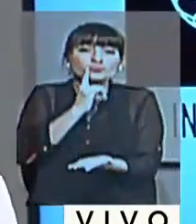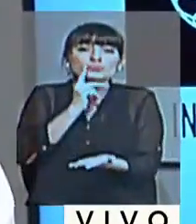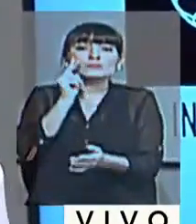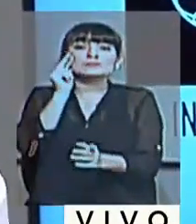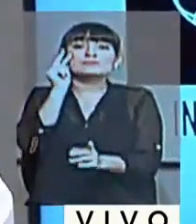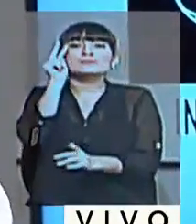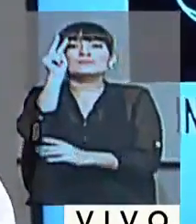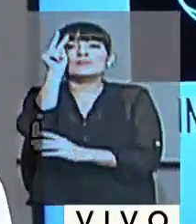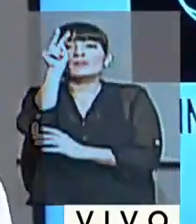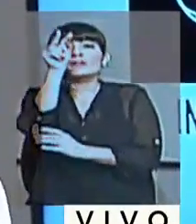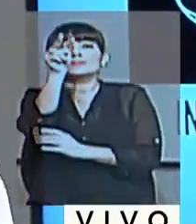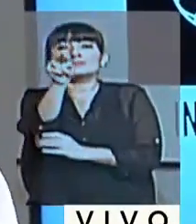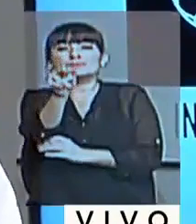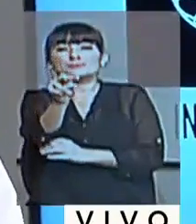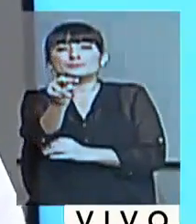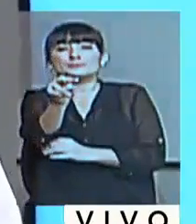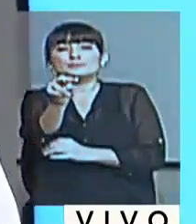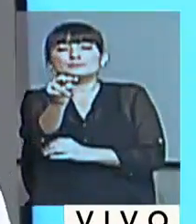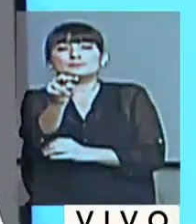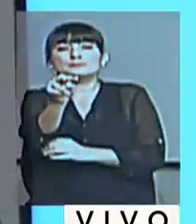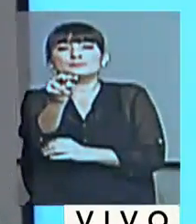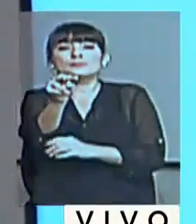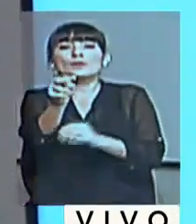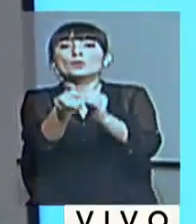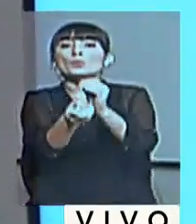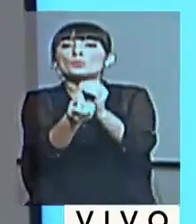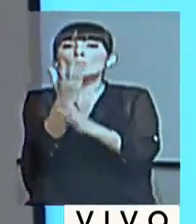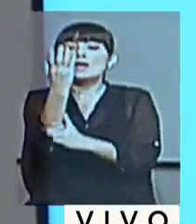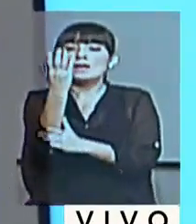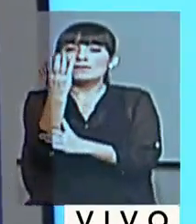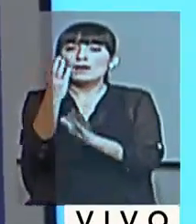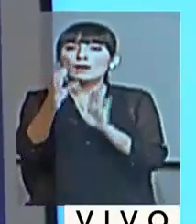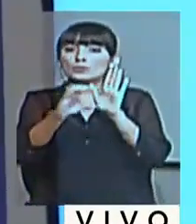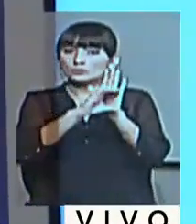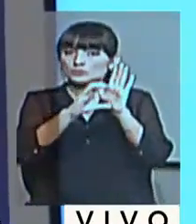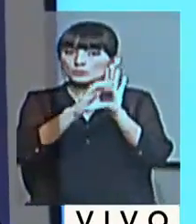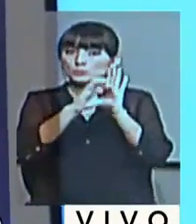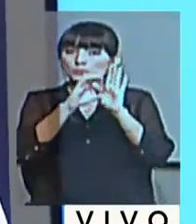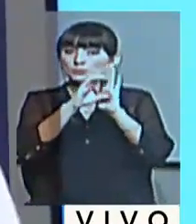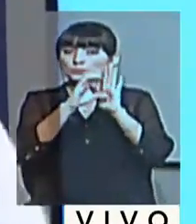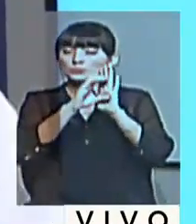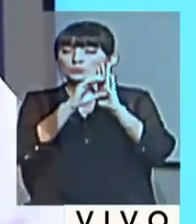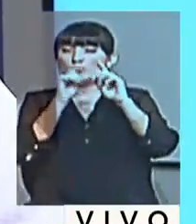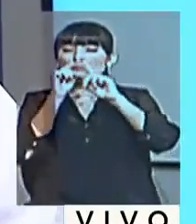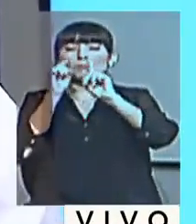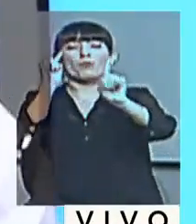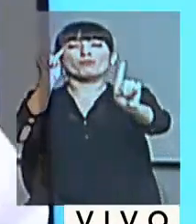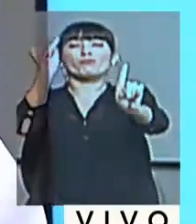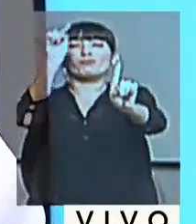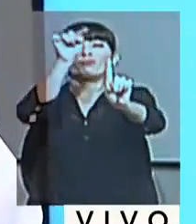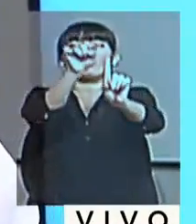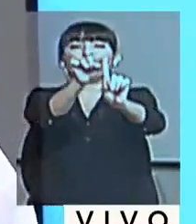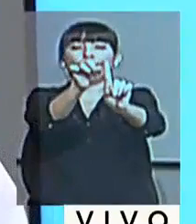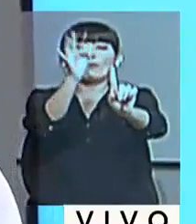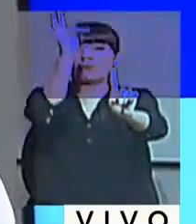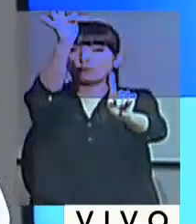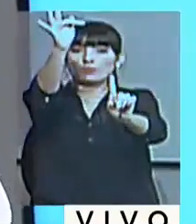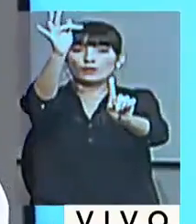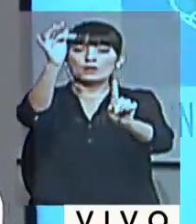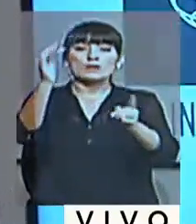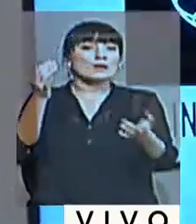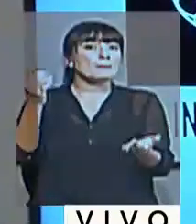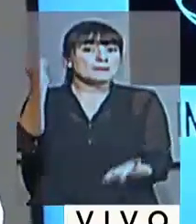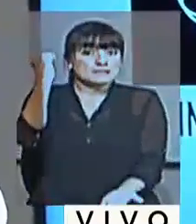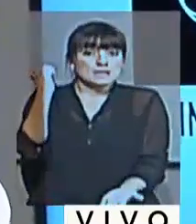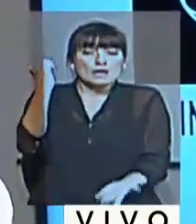perspectiva nada menos que una nueva constitución en el horizonte. Piñera, por supuesto,